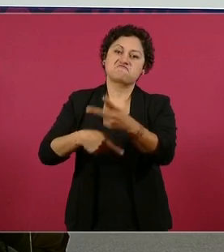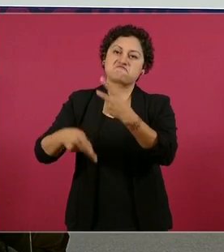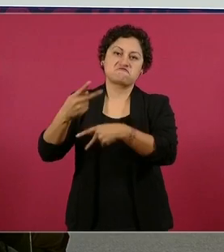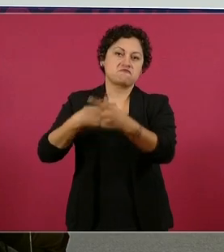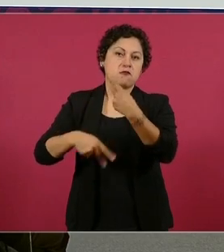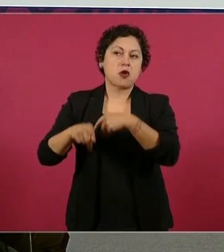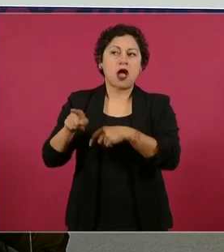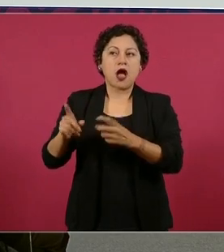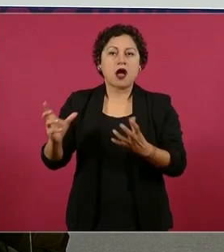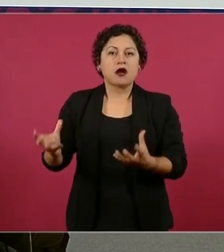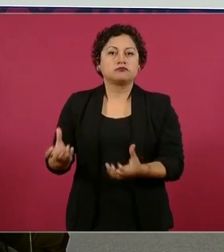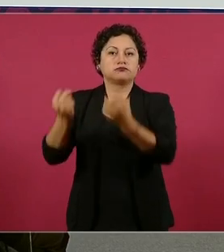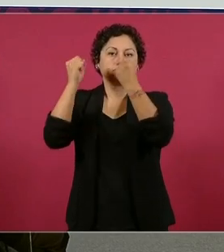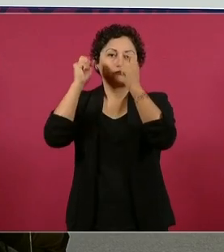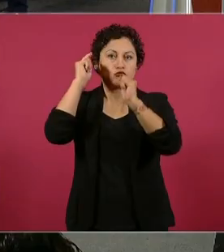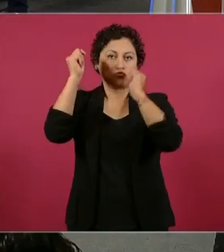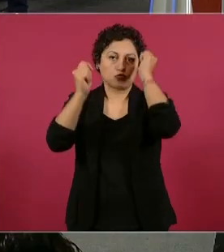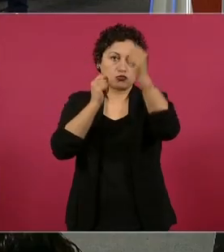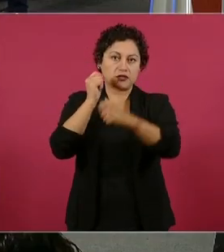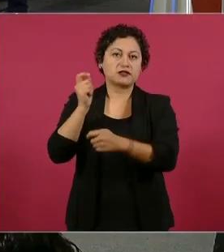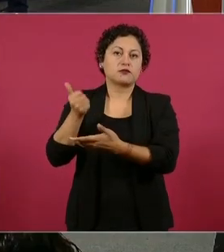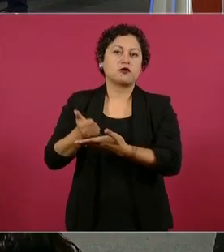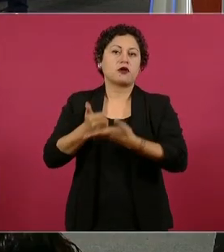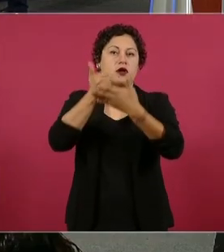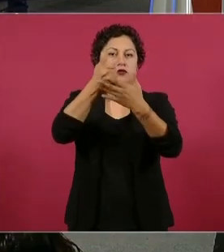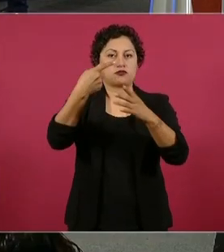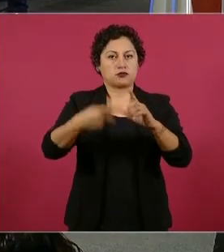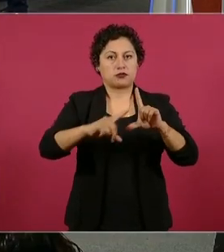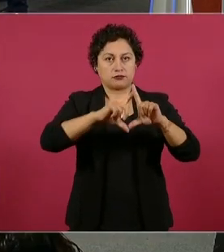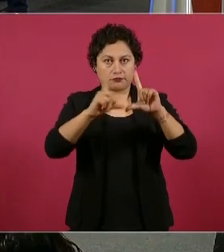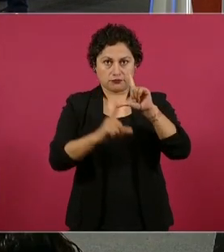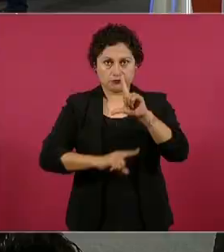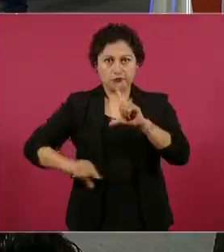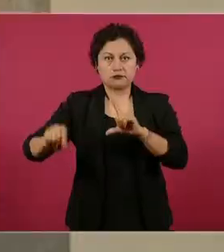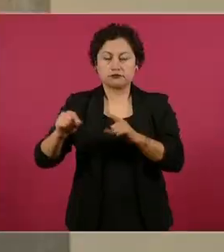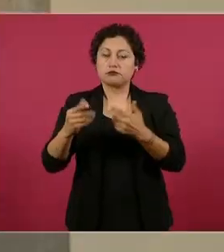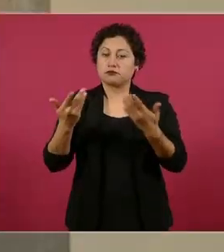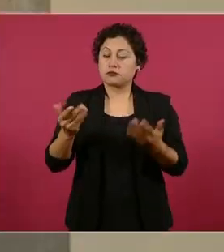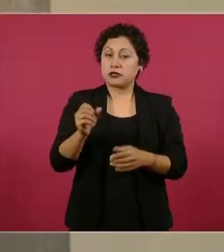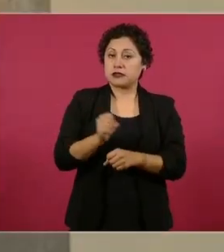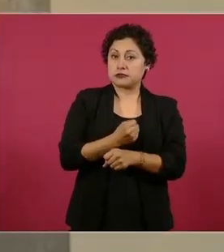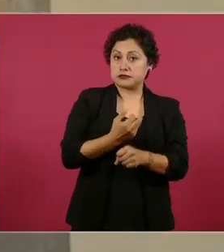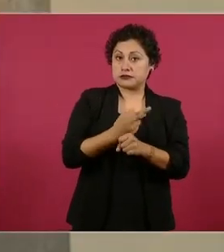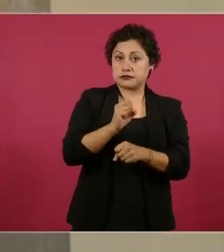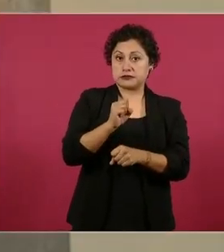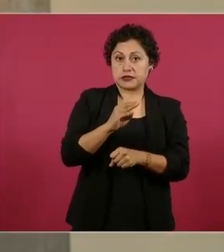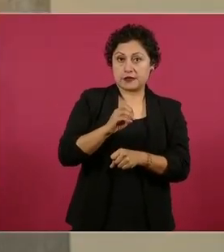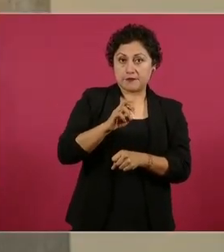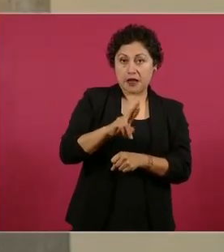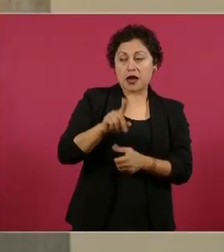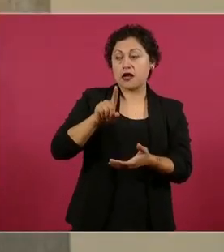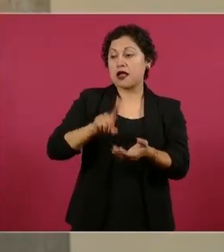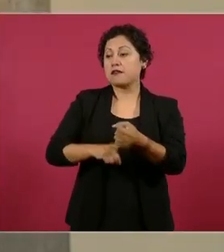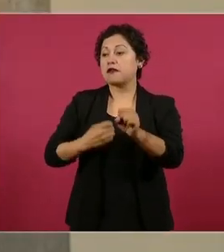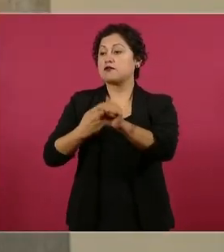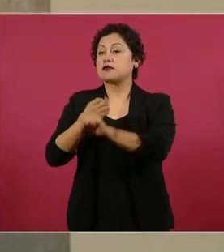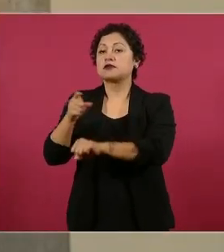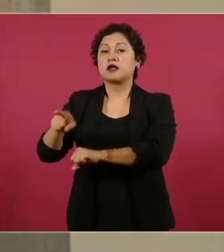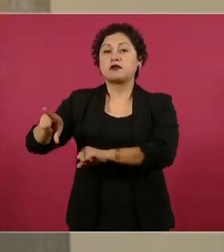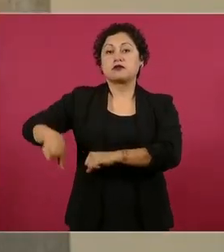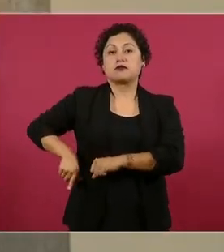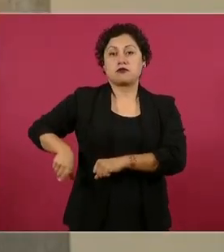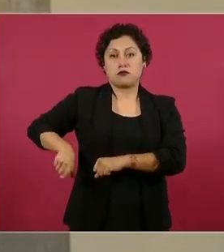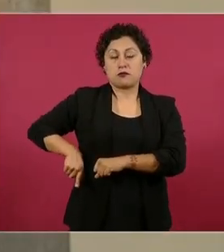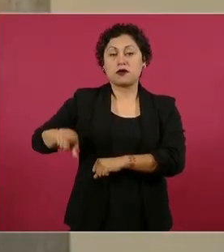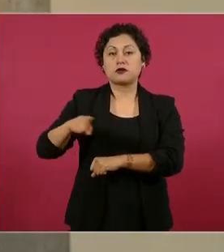económica del país, pues la Secretaría de Marina, en franca coordinación con el gobierno del estado, seguirá impulsando la construcción